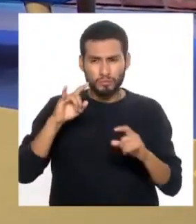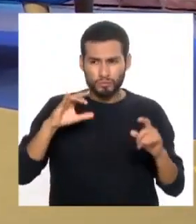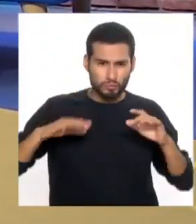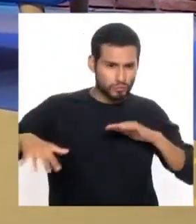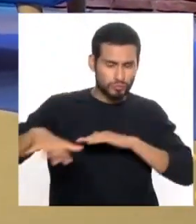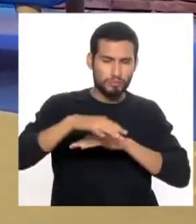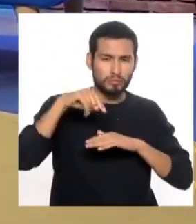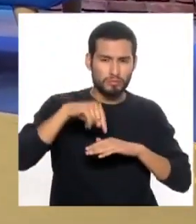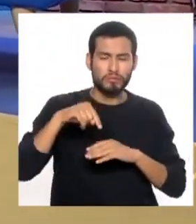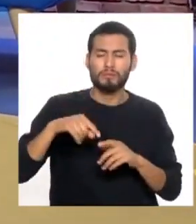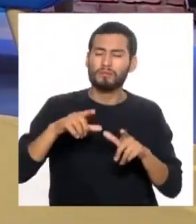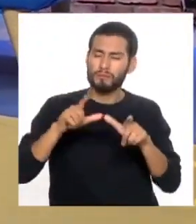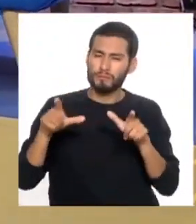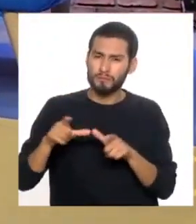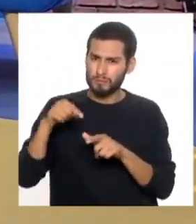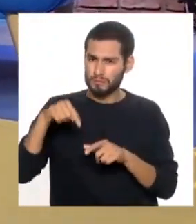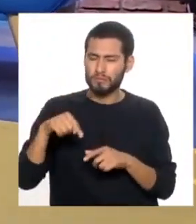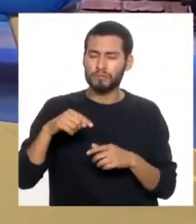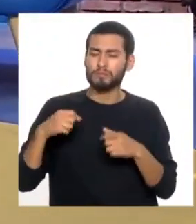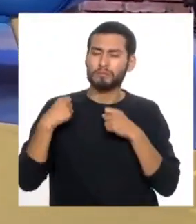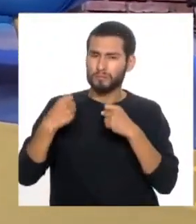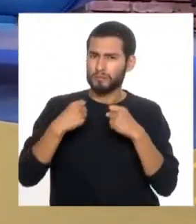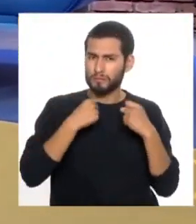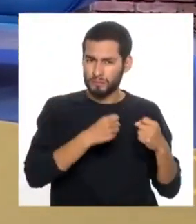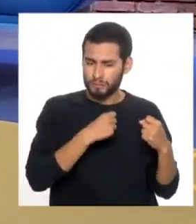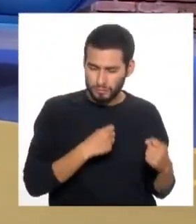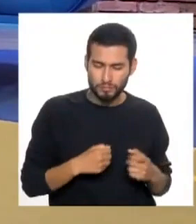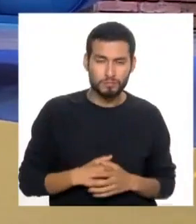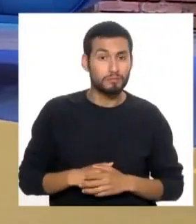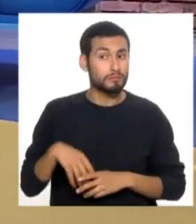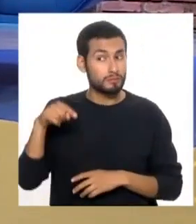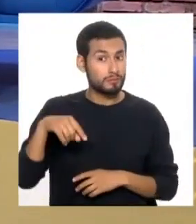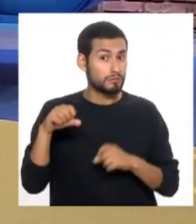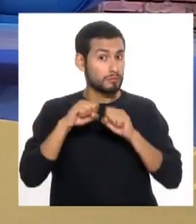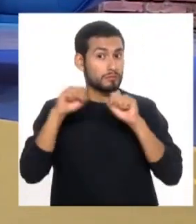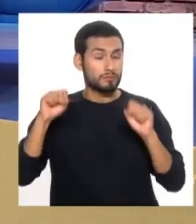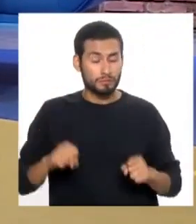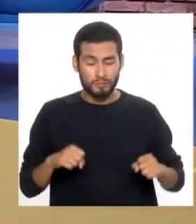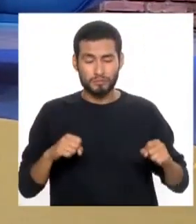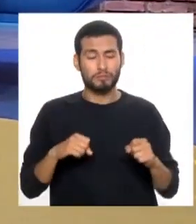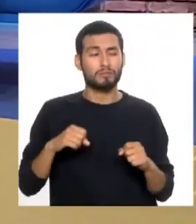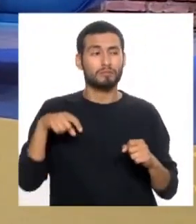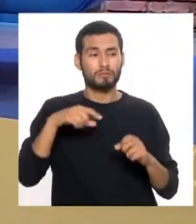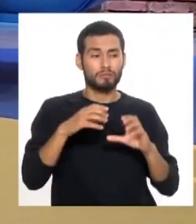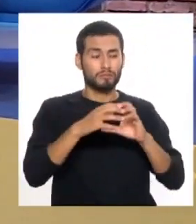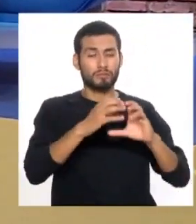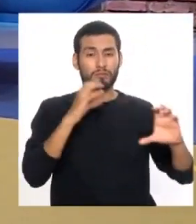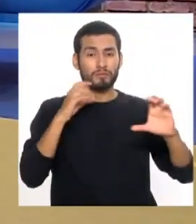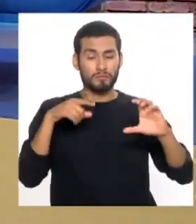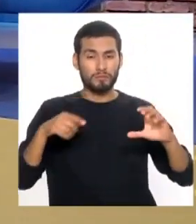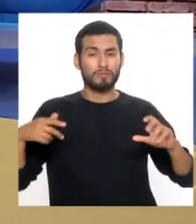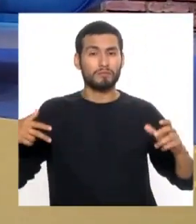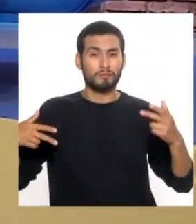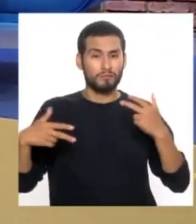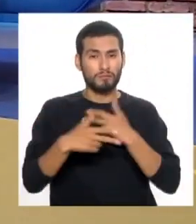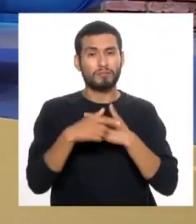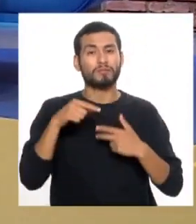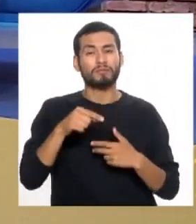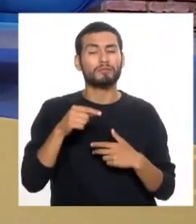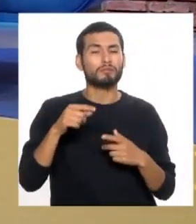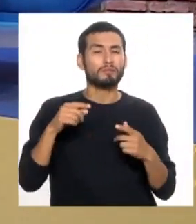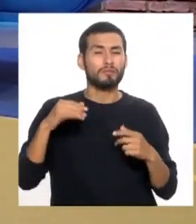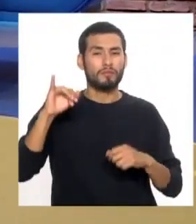Integrado de Transporte en la ciudad, el Sistema de Transporte Público, que ya dentro del sistema de los corredores complementarios en Javier Prado